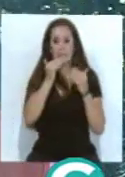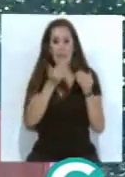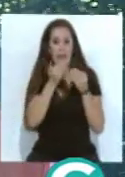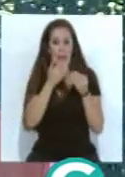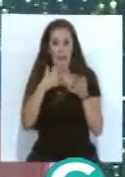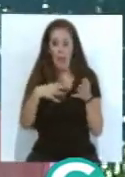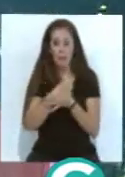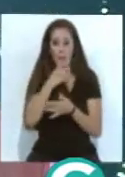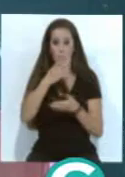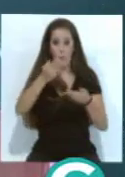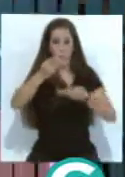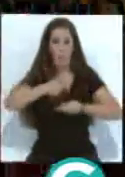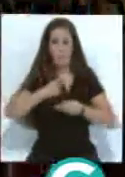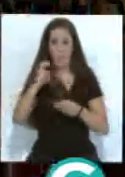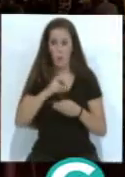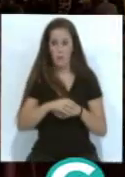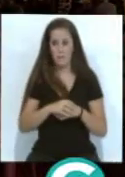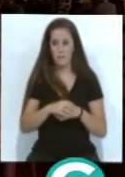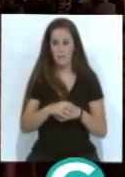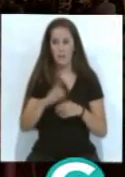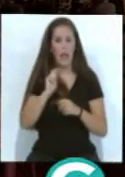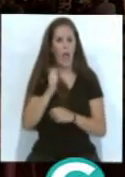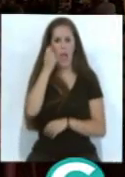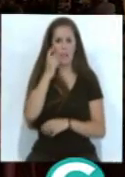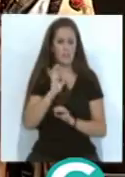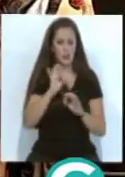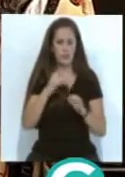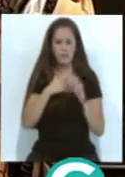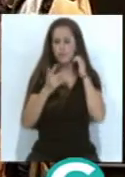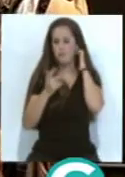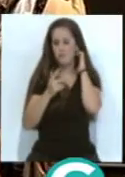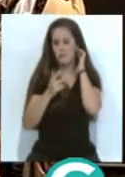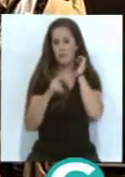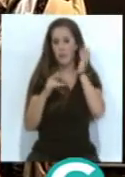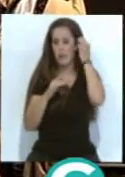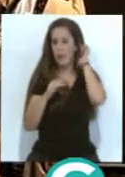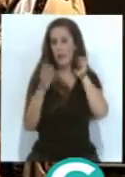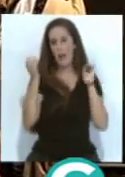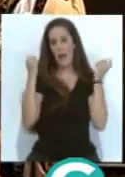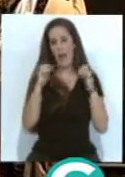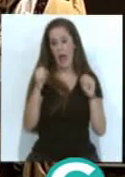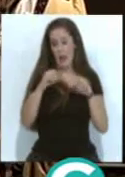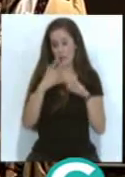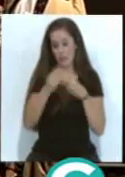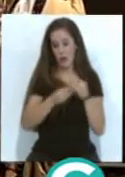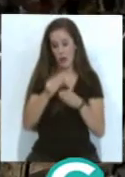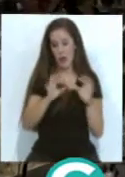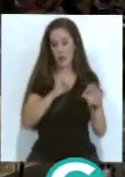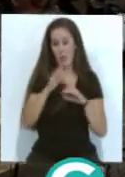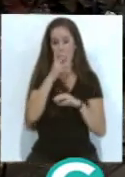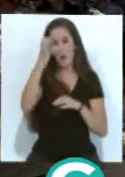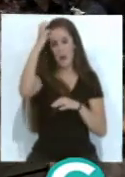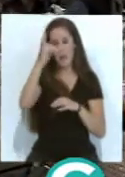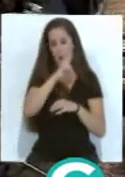Gracias a todos por darme este lugar. Éxito rotundo de las galas organizadas por la Asociación de Reyes Magos de Cádiz.